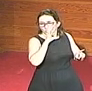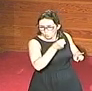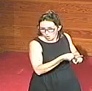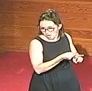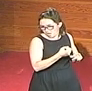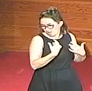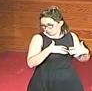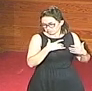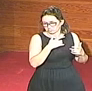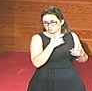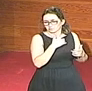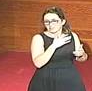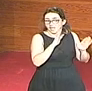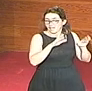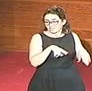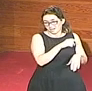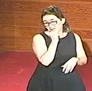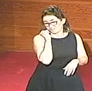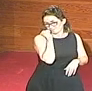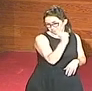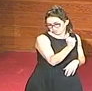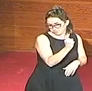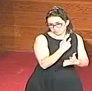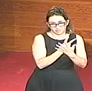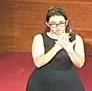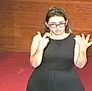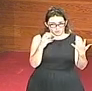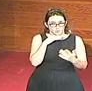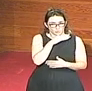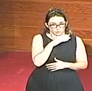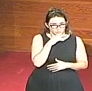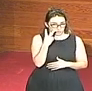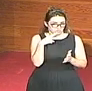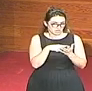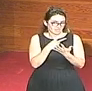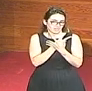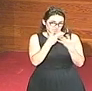tertulias, fue asesinada el 16 de octubre de 2017,